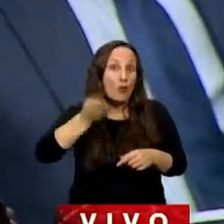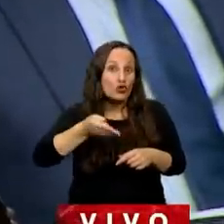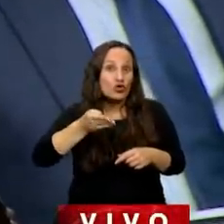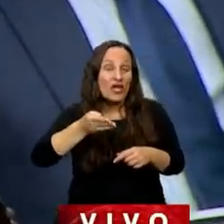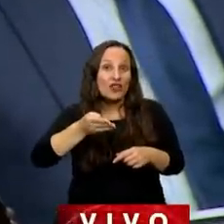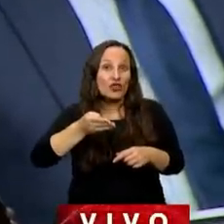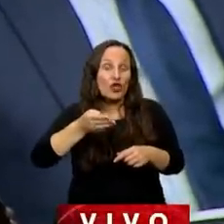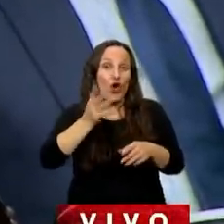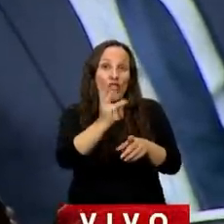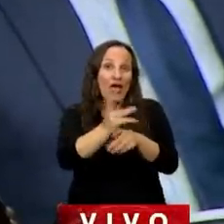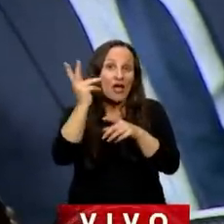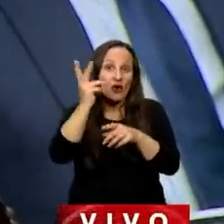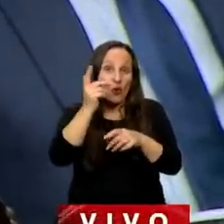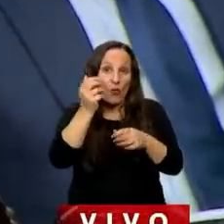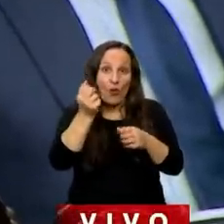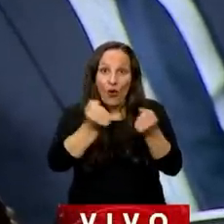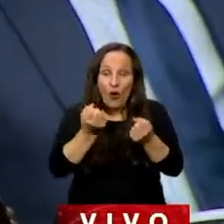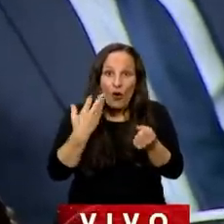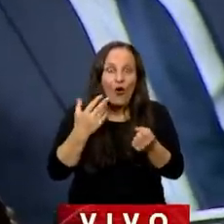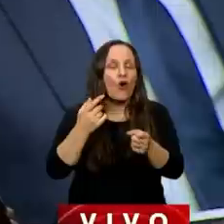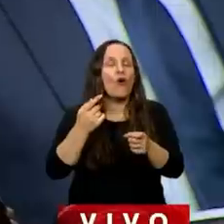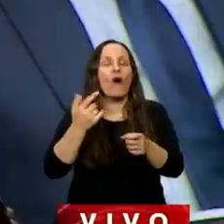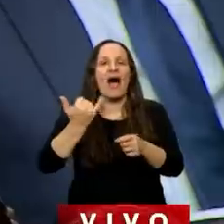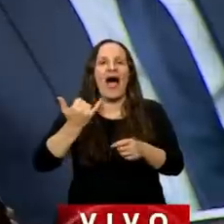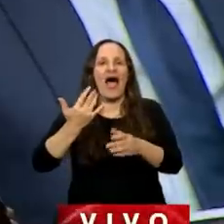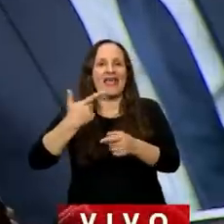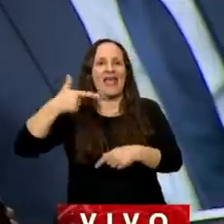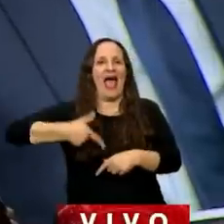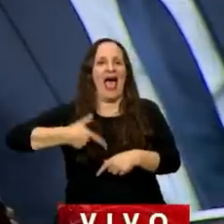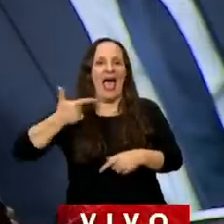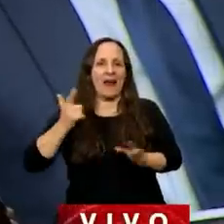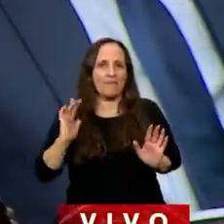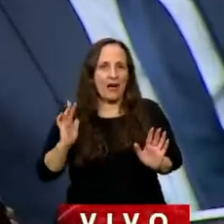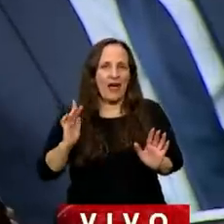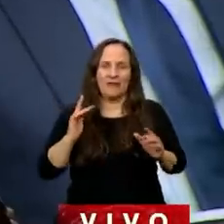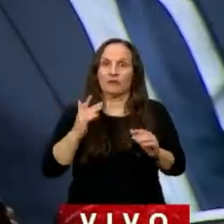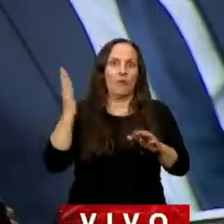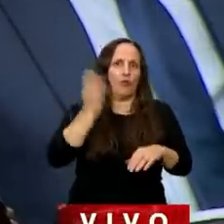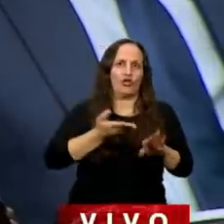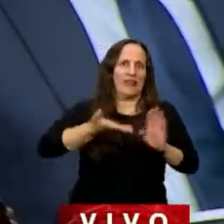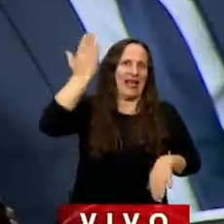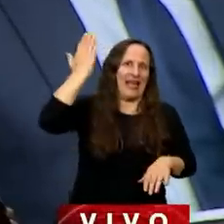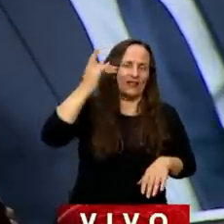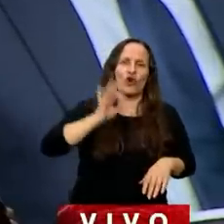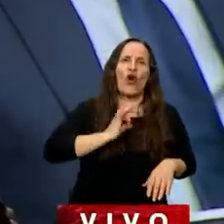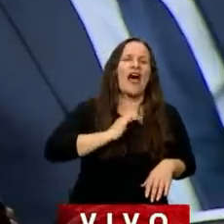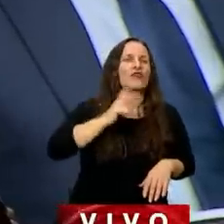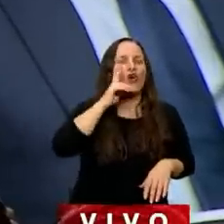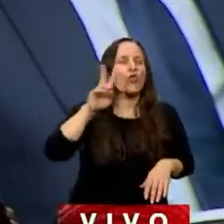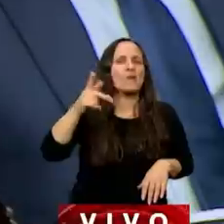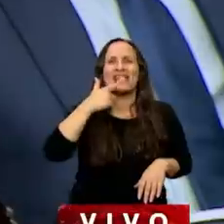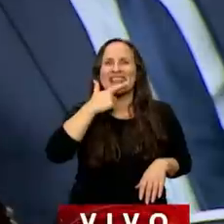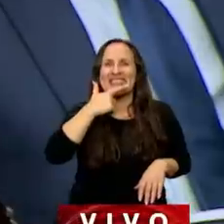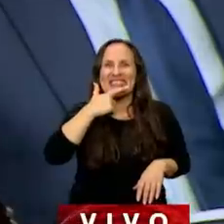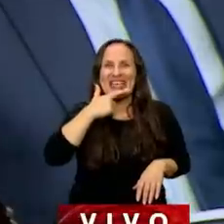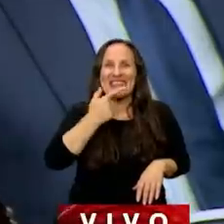93,2% de los casos intermedió un arma de fuego. Es un número altísimo. Esto ocurrió en el 2017, casi